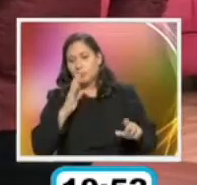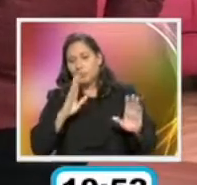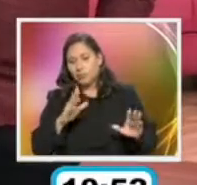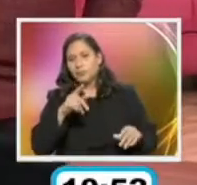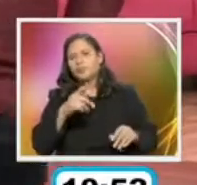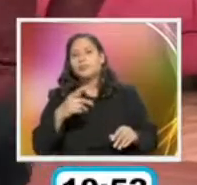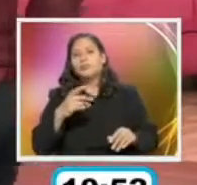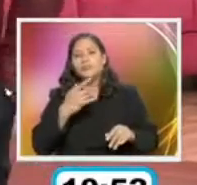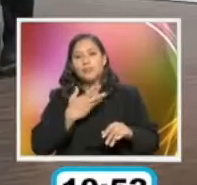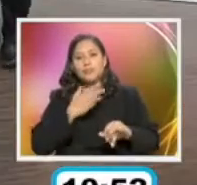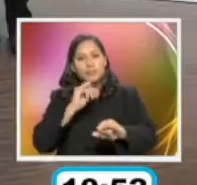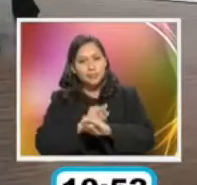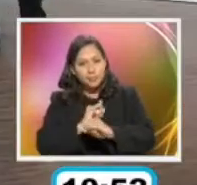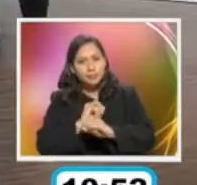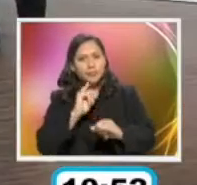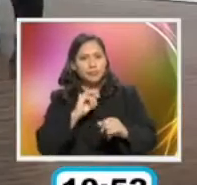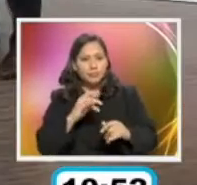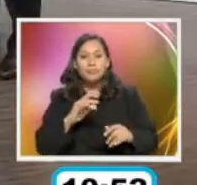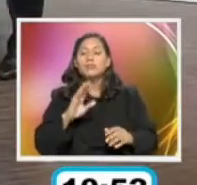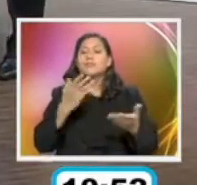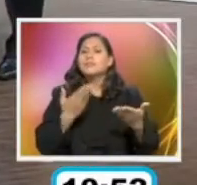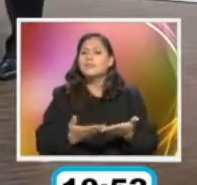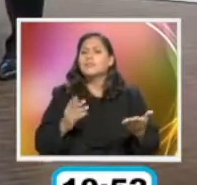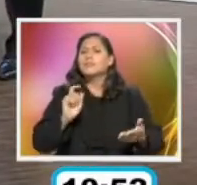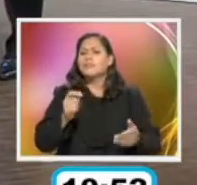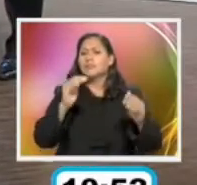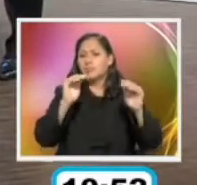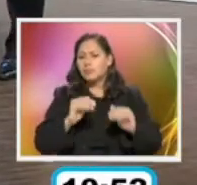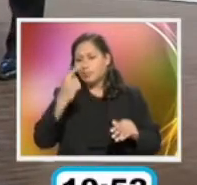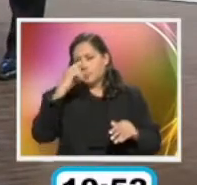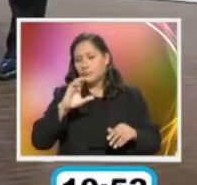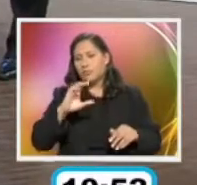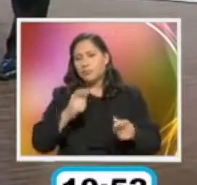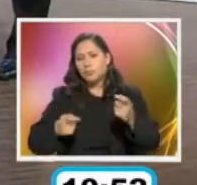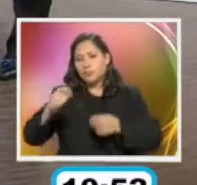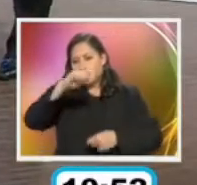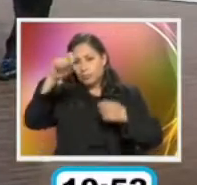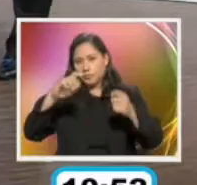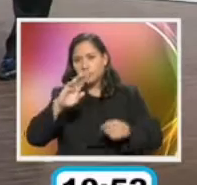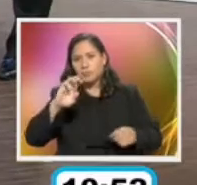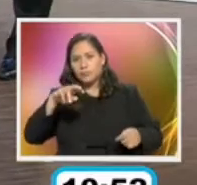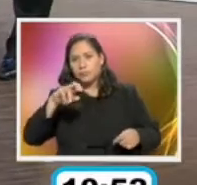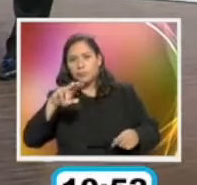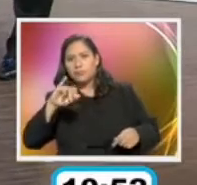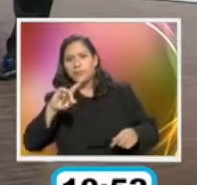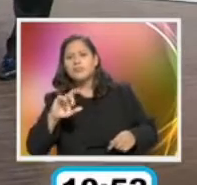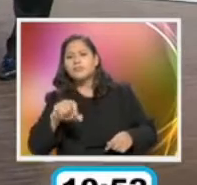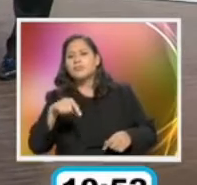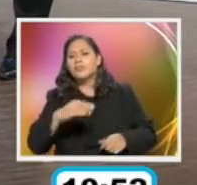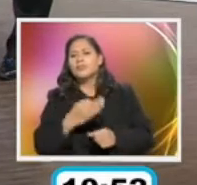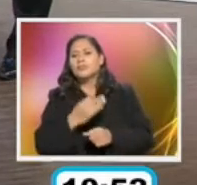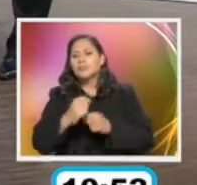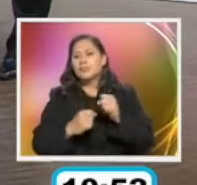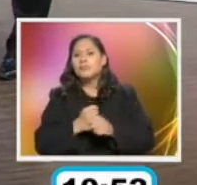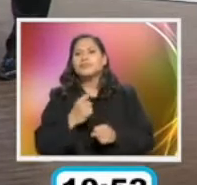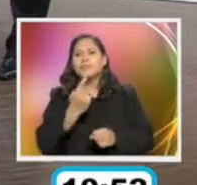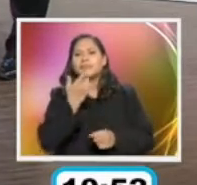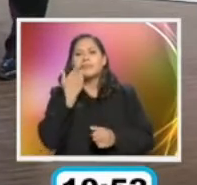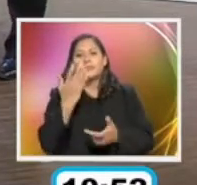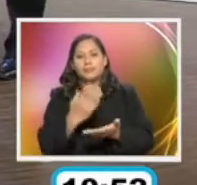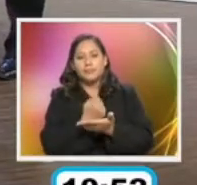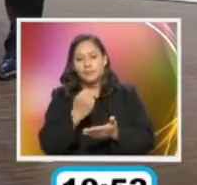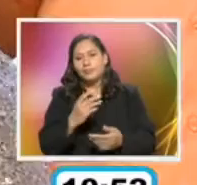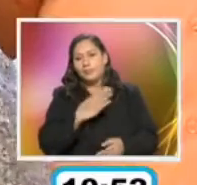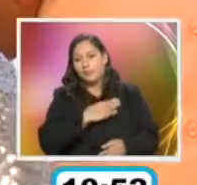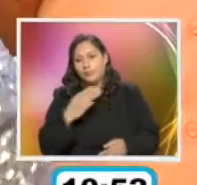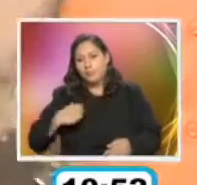las plataformas y en las redes sociales. Ahora, ¿qué sigue para Cumbia Benavides en este año? ¿Qué es lo que quieren lograr?